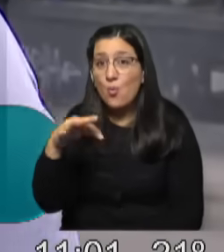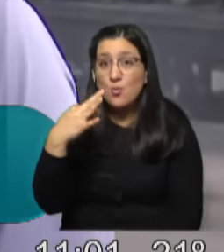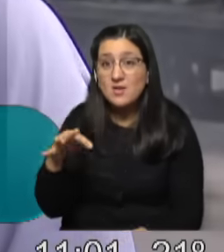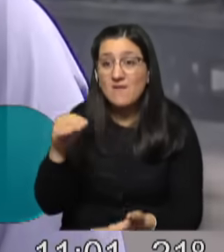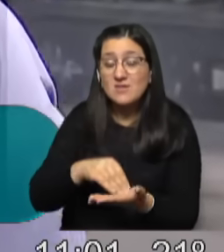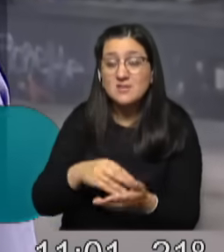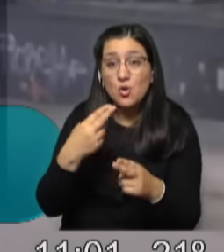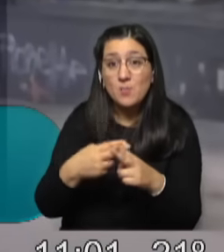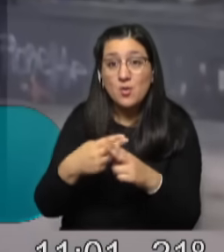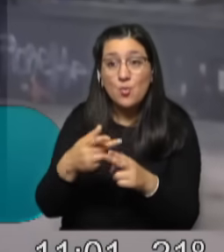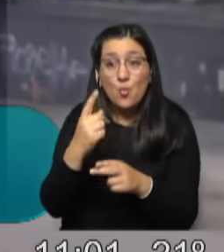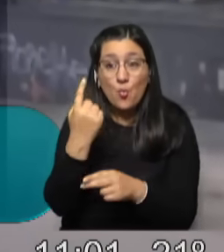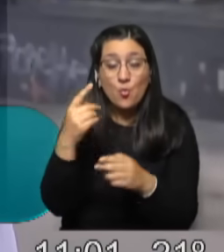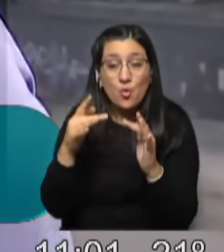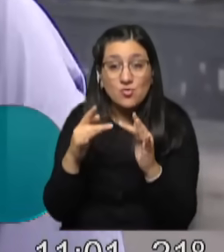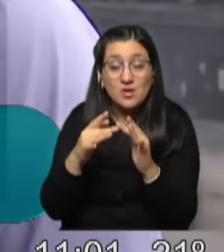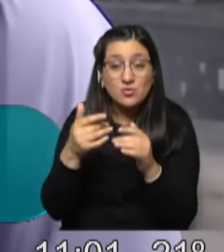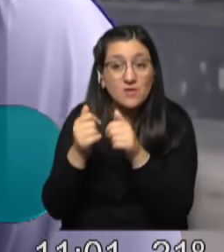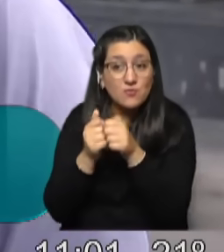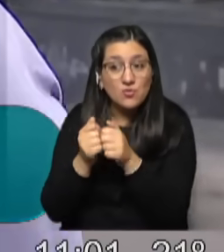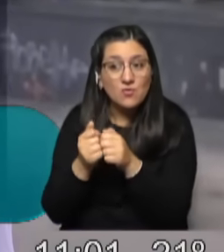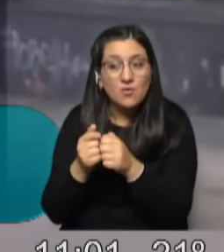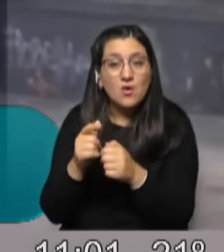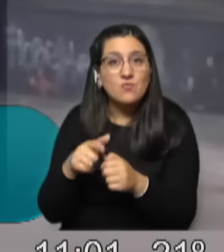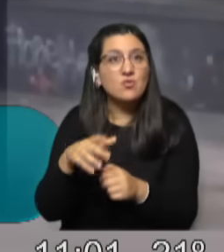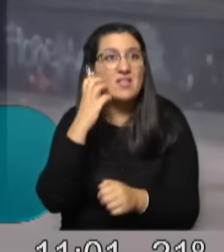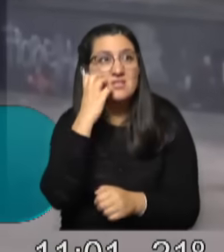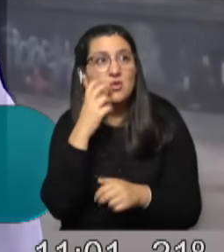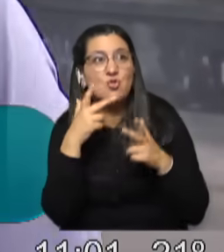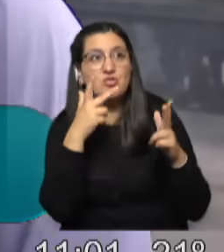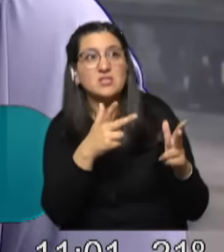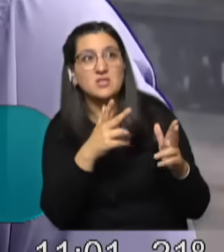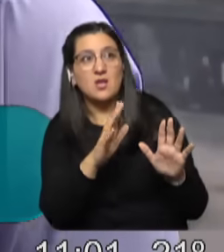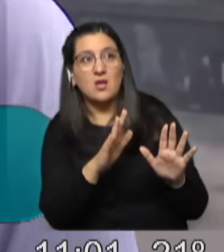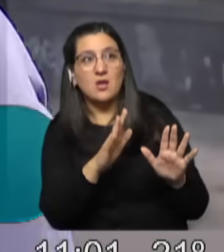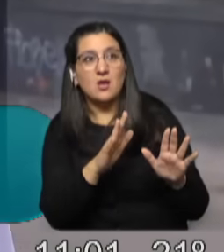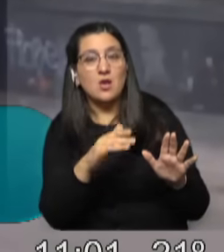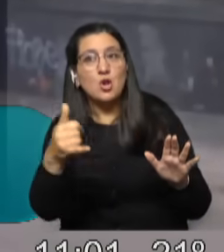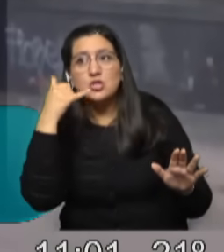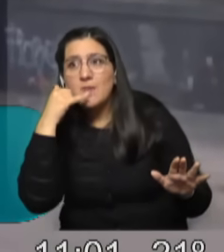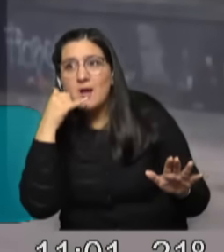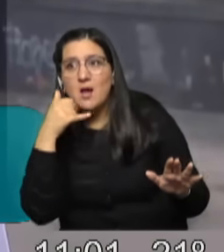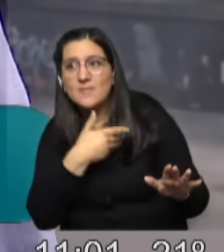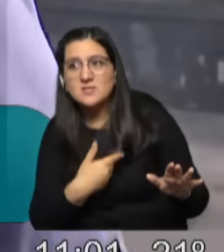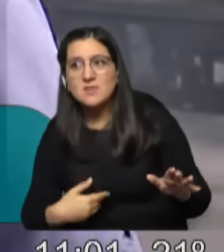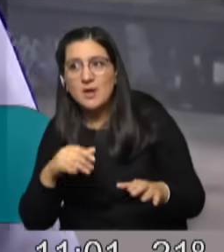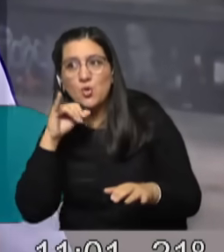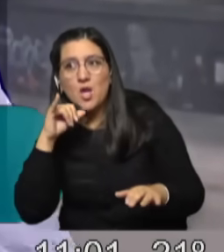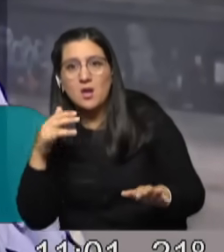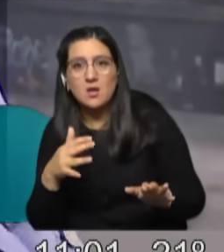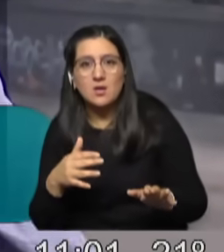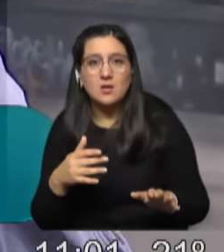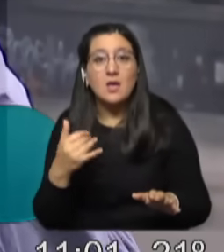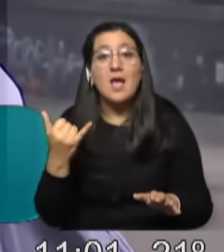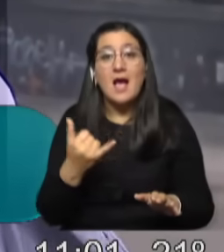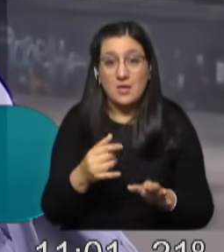contacto telefónico es justamente cuando lo van a detener a Astesiano, y Astesiano, y en voz del presidente, Astesiano lo llama para comunicarle esto? Bueno, hay